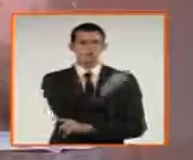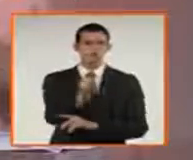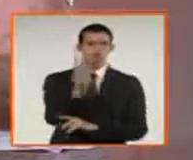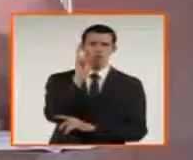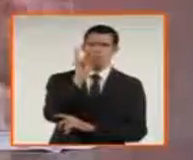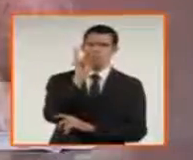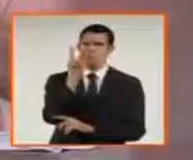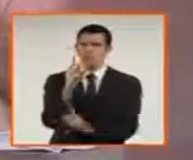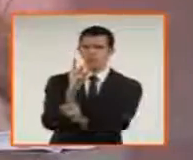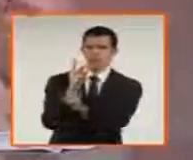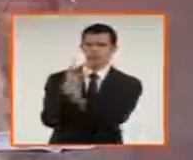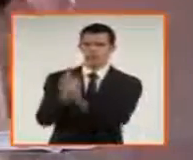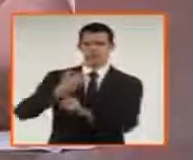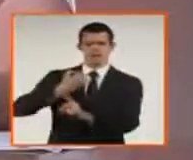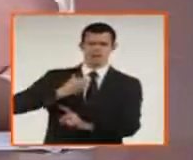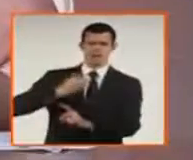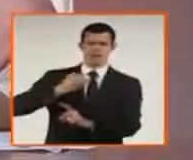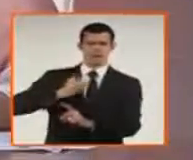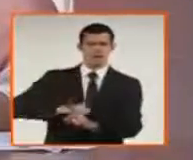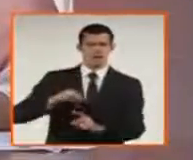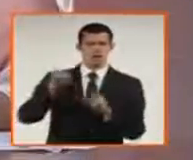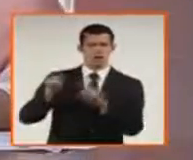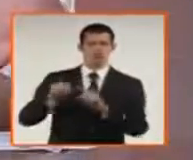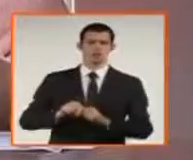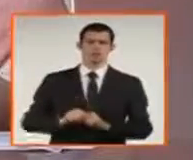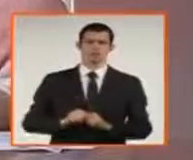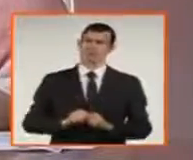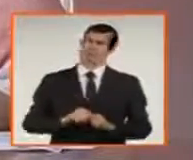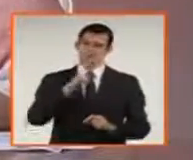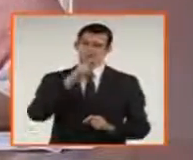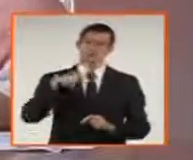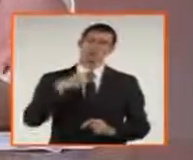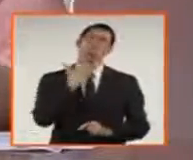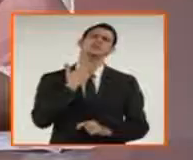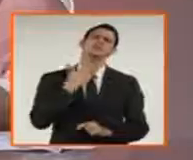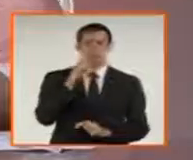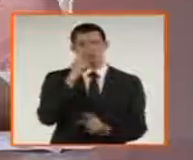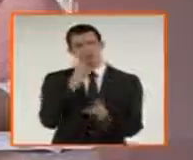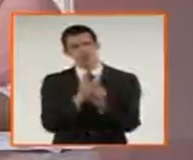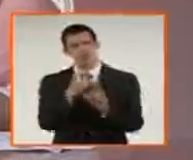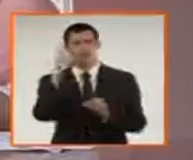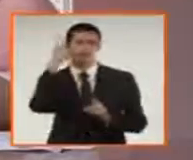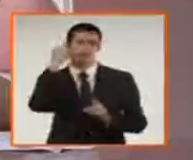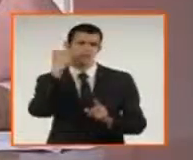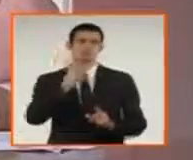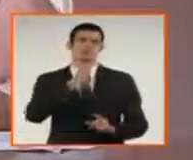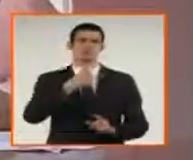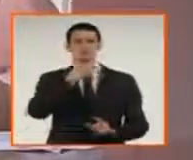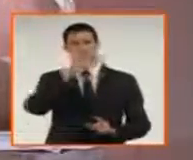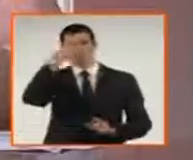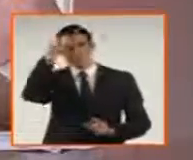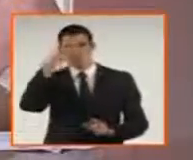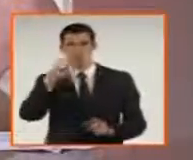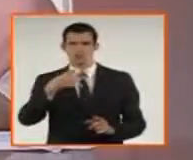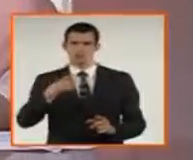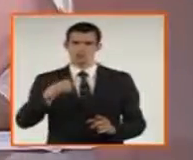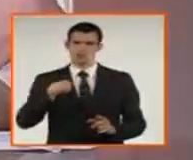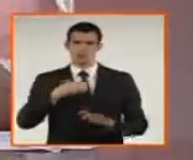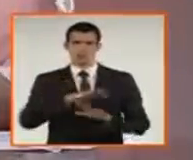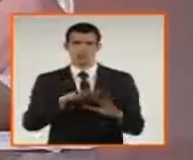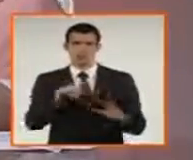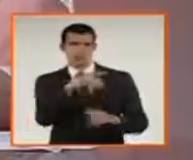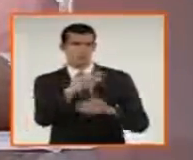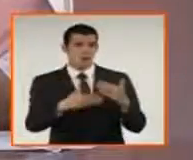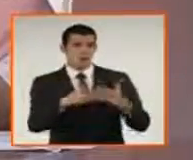abuelas, tíos, yo soy tía, si me impiden la comunicación con mis sobrinos, yo tengo el derecho a acudir al tribunal